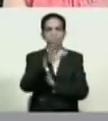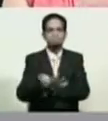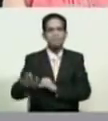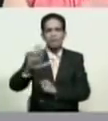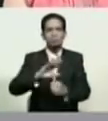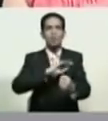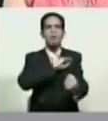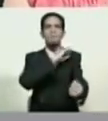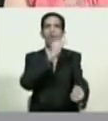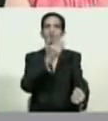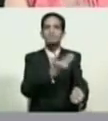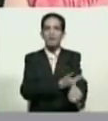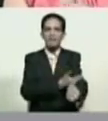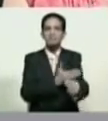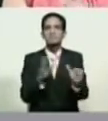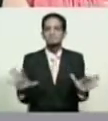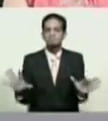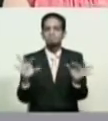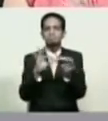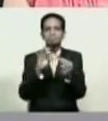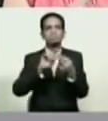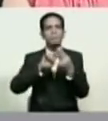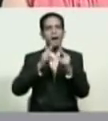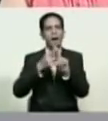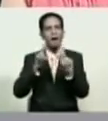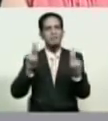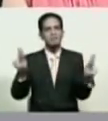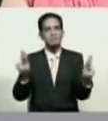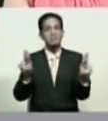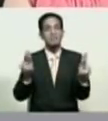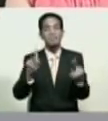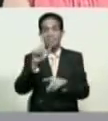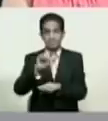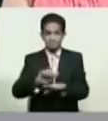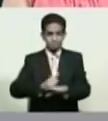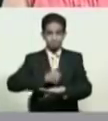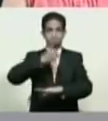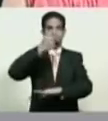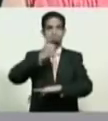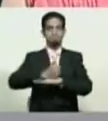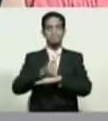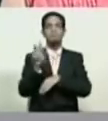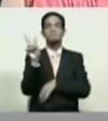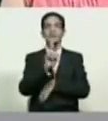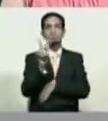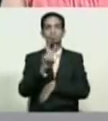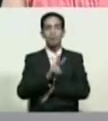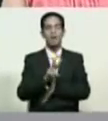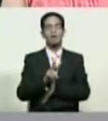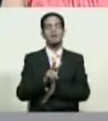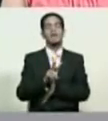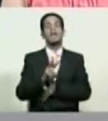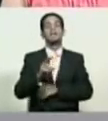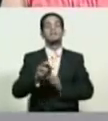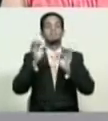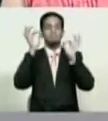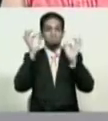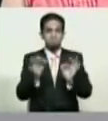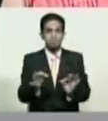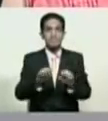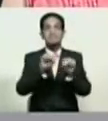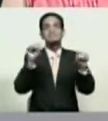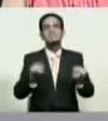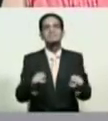la concreción de la consolidación de la paz, de la soberanía de Venezuela, la consolidación del sistema de